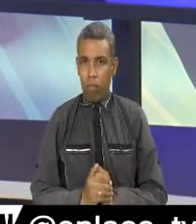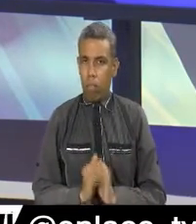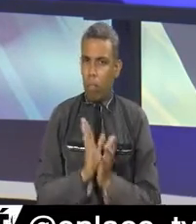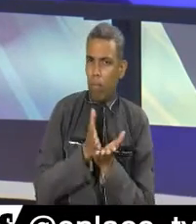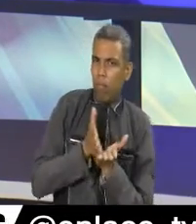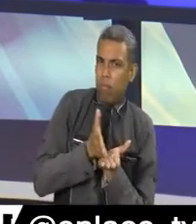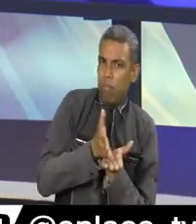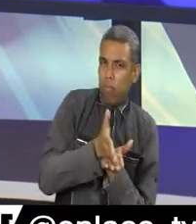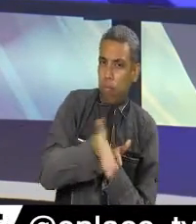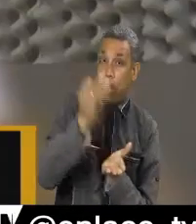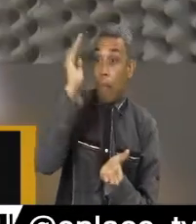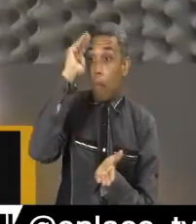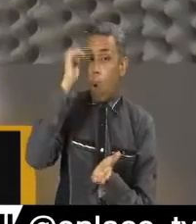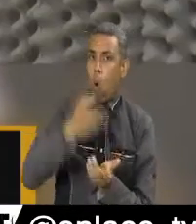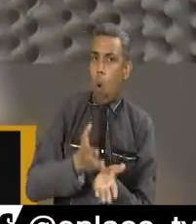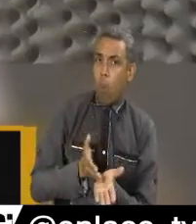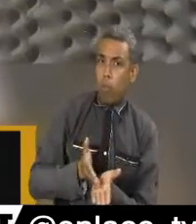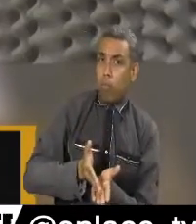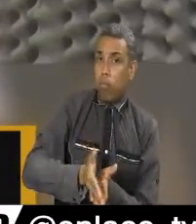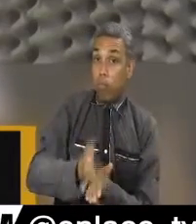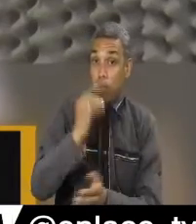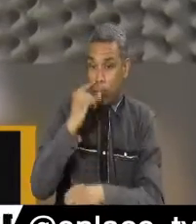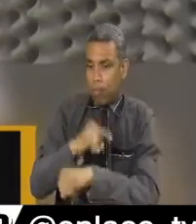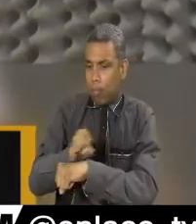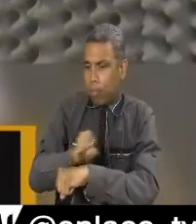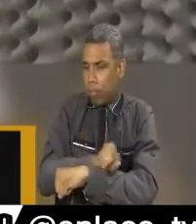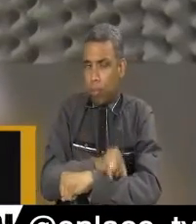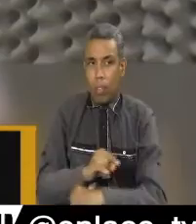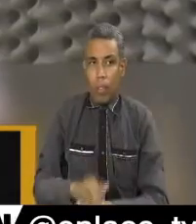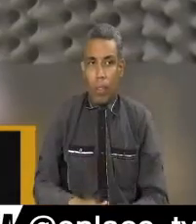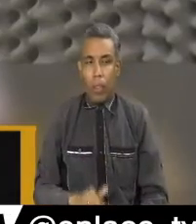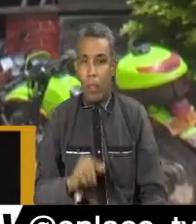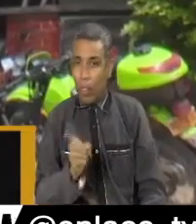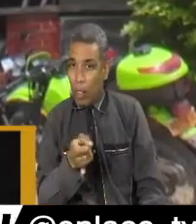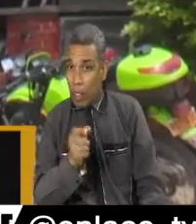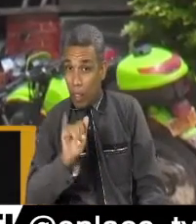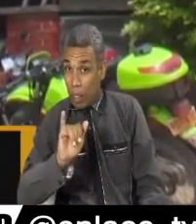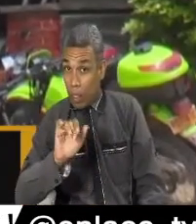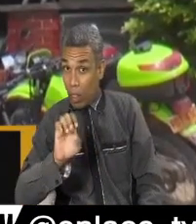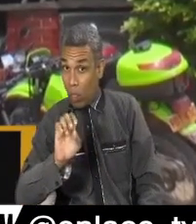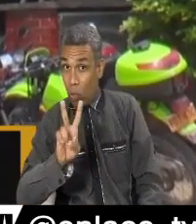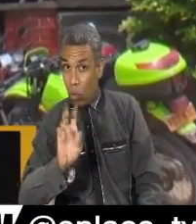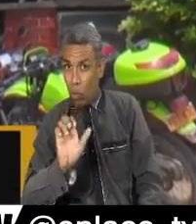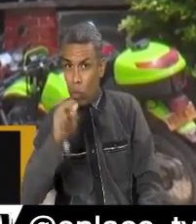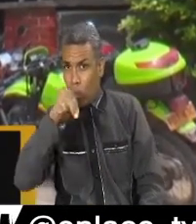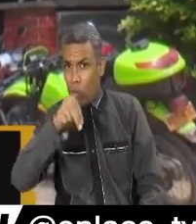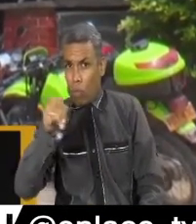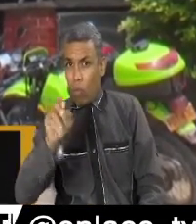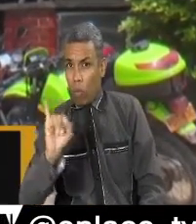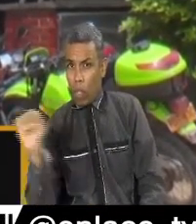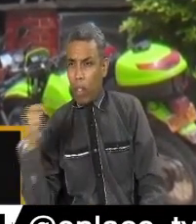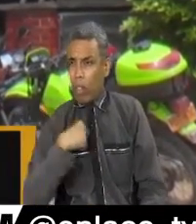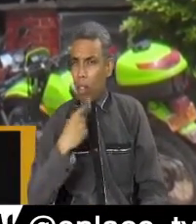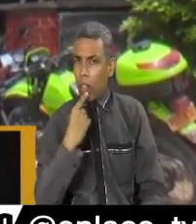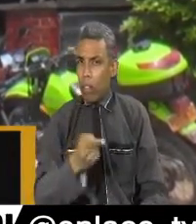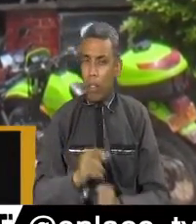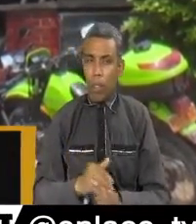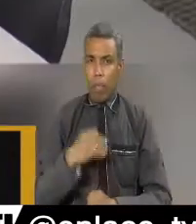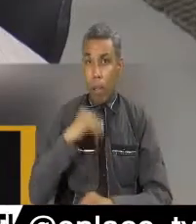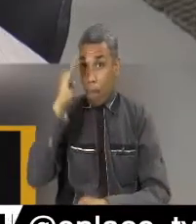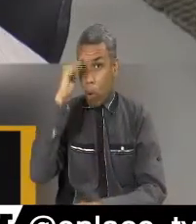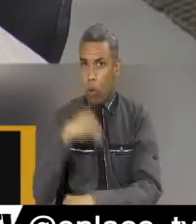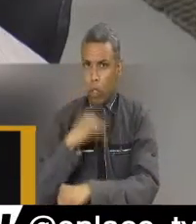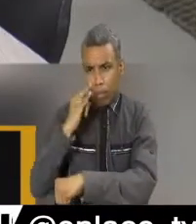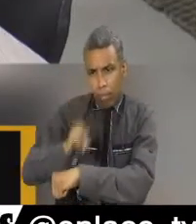policía. Giovanni Villarreal, en diálogo con Enlace Radio y Enlace Televisión, informó sobre la atención permanente de parte de la inspección de policía a su